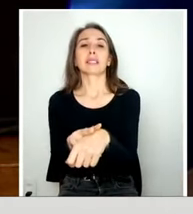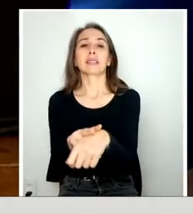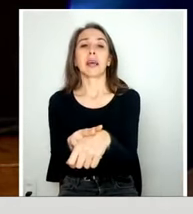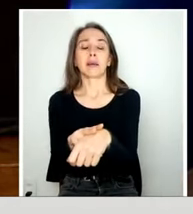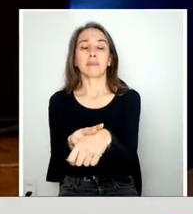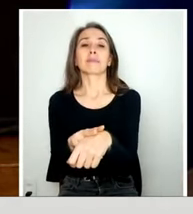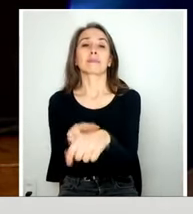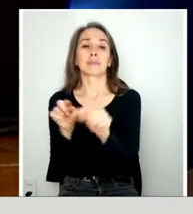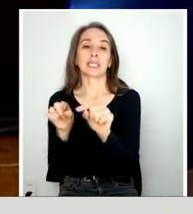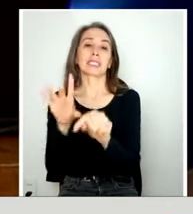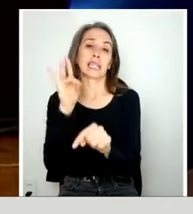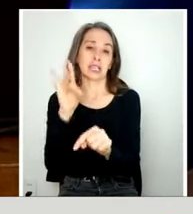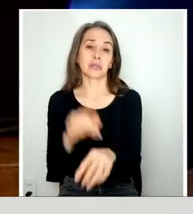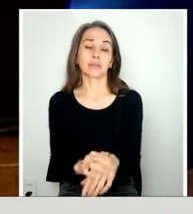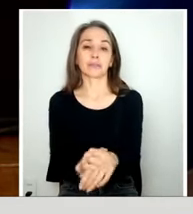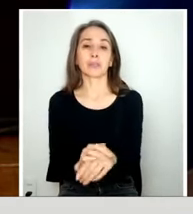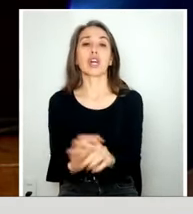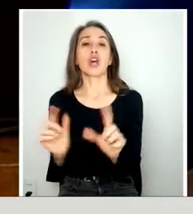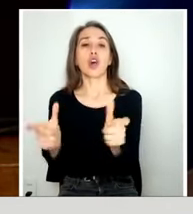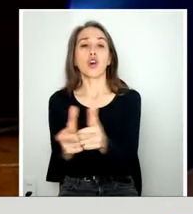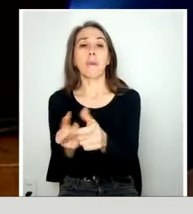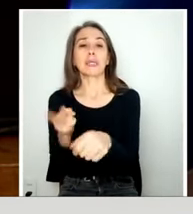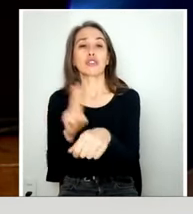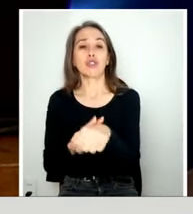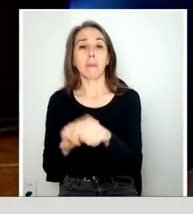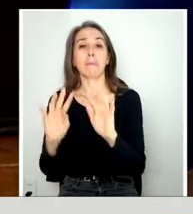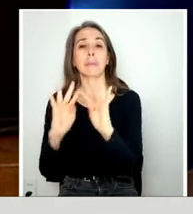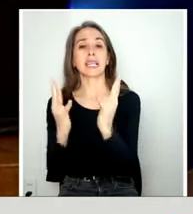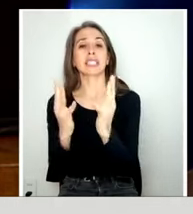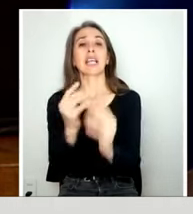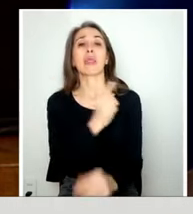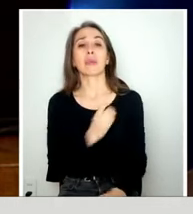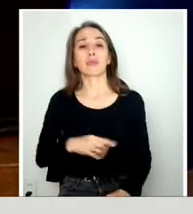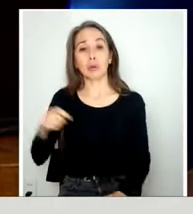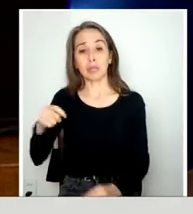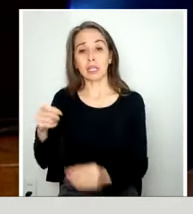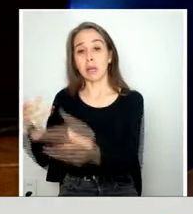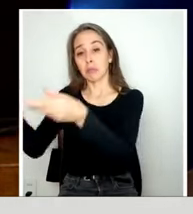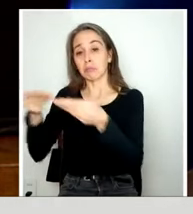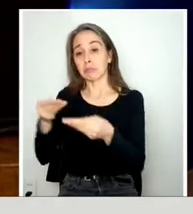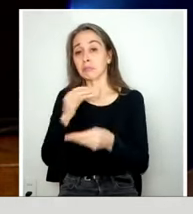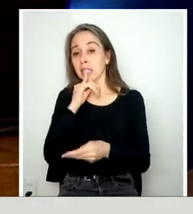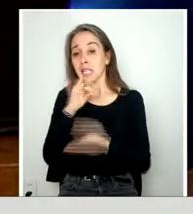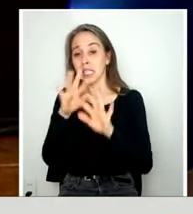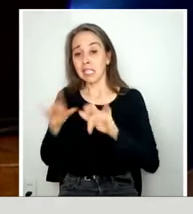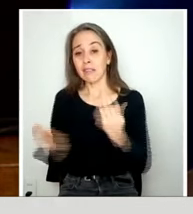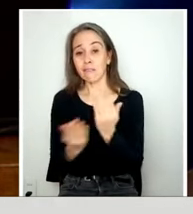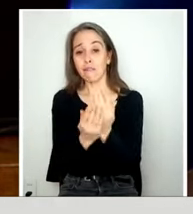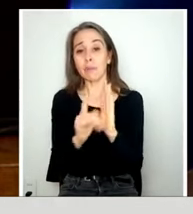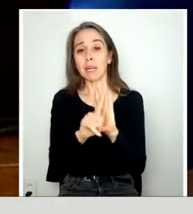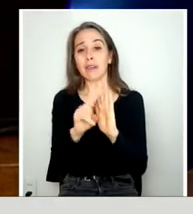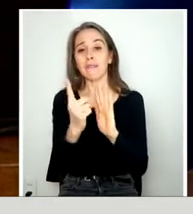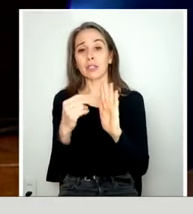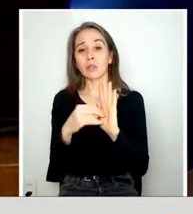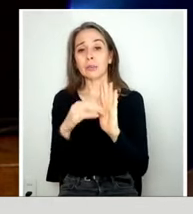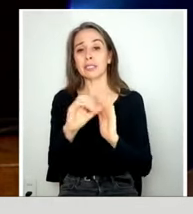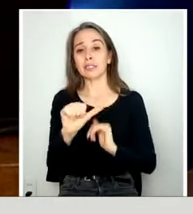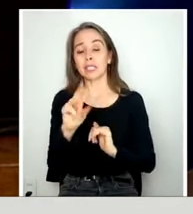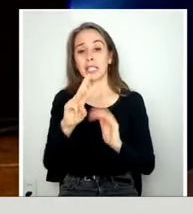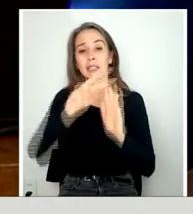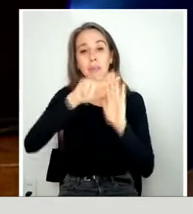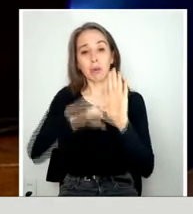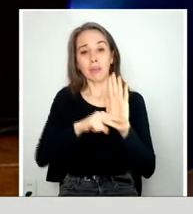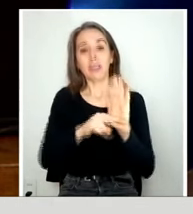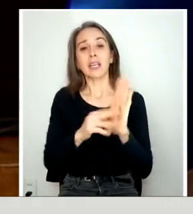informe de la comisión mixta recaído en el proyecto que introduce modificaciones en la ley 21.063 que crea un seguro para el acompañamiento de